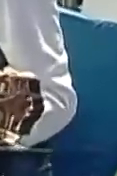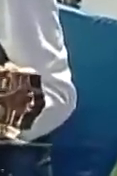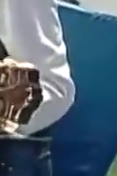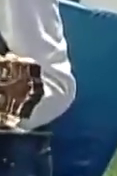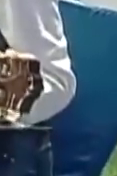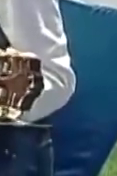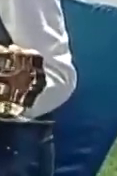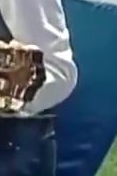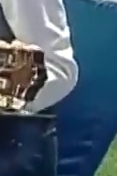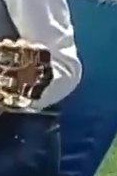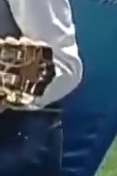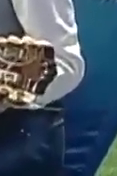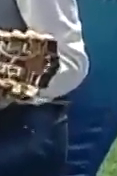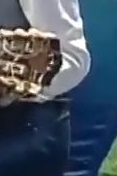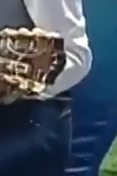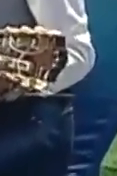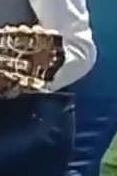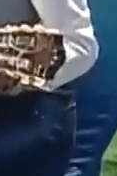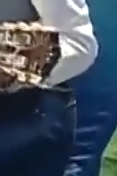gaviota,